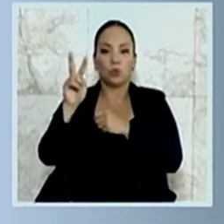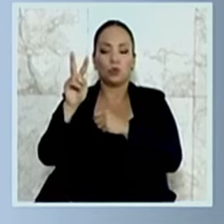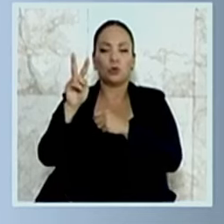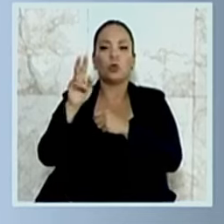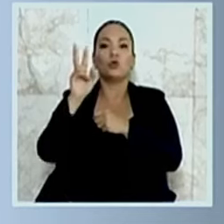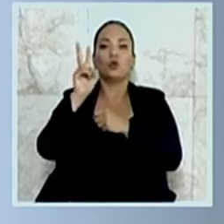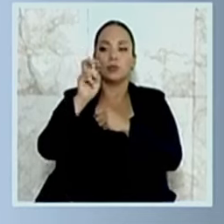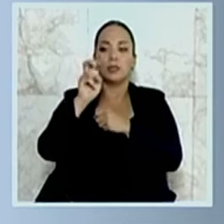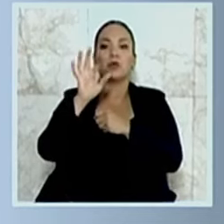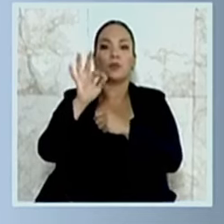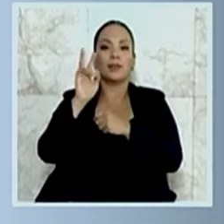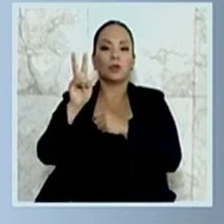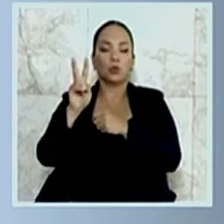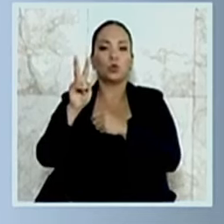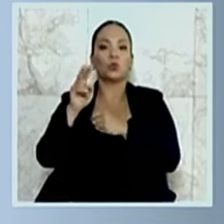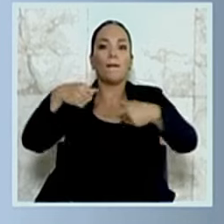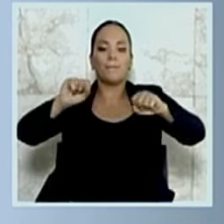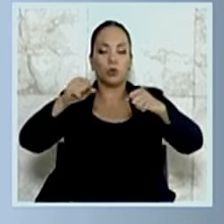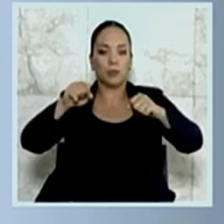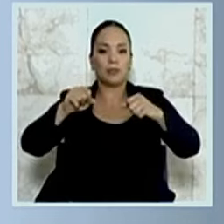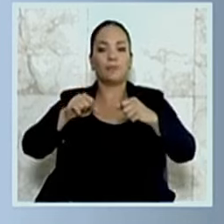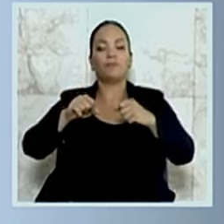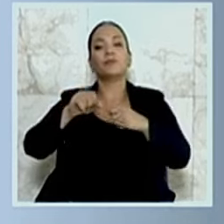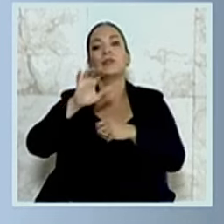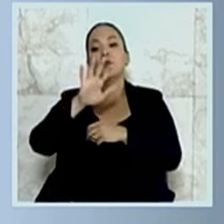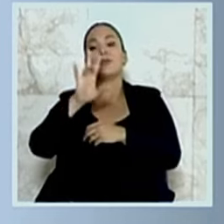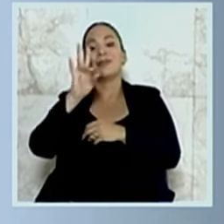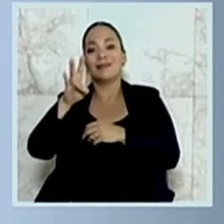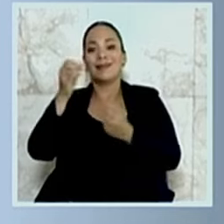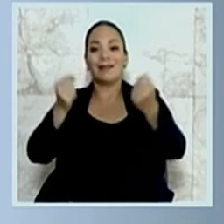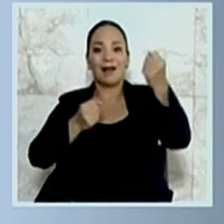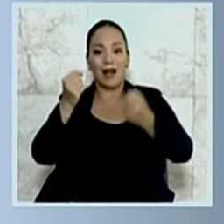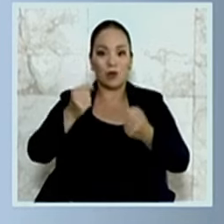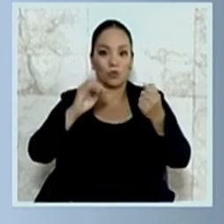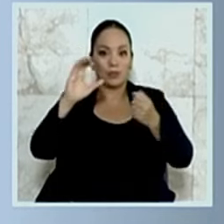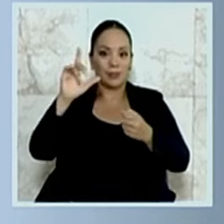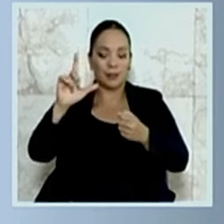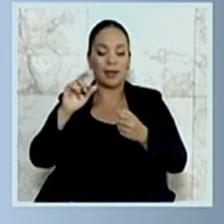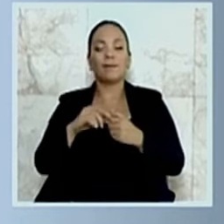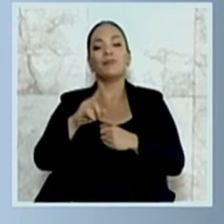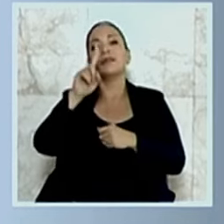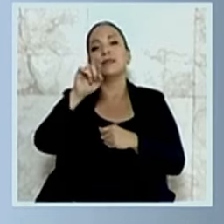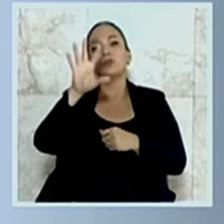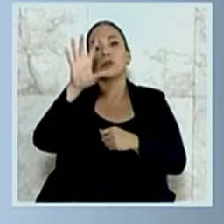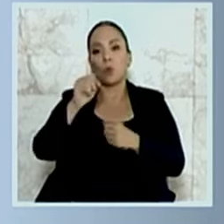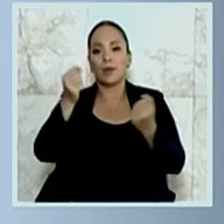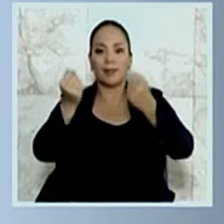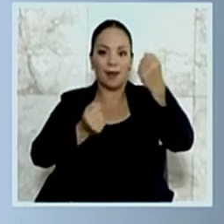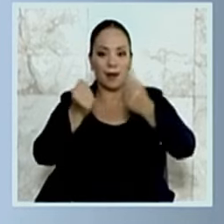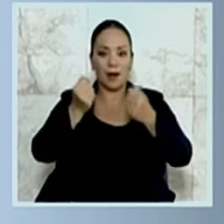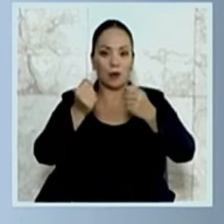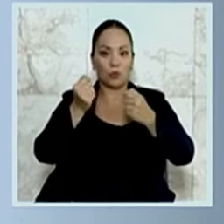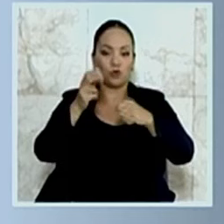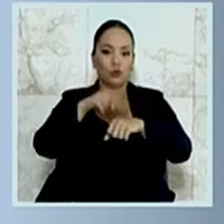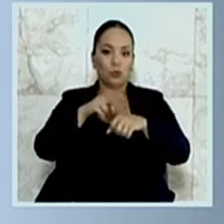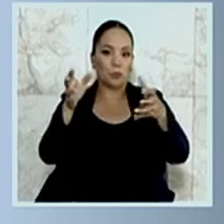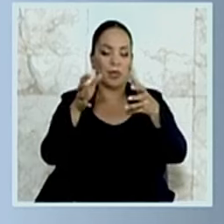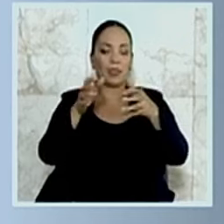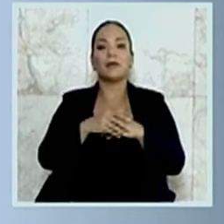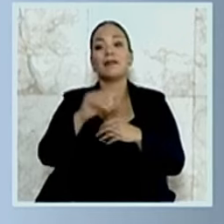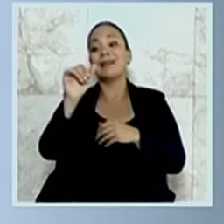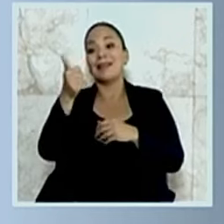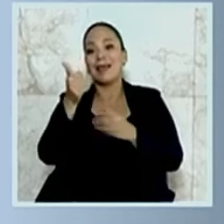de trabajo en todo el territorio de la República han sido también incautadas 292 motocicletas,